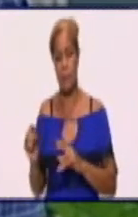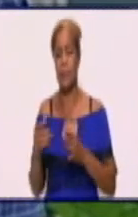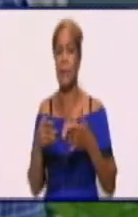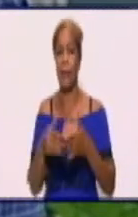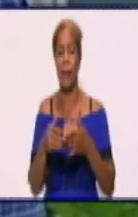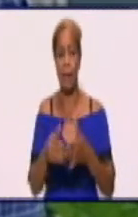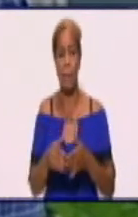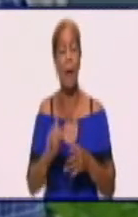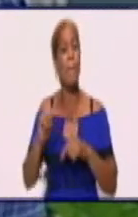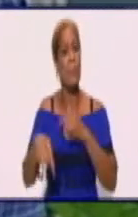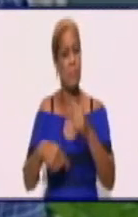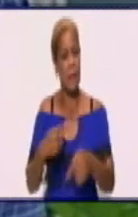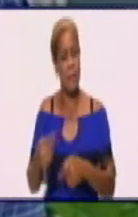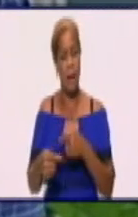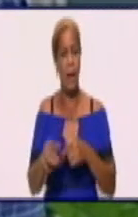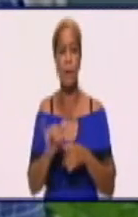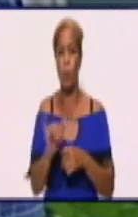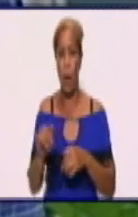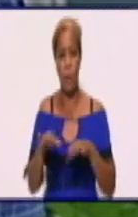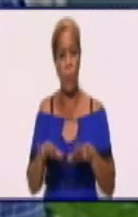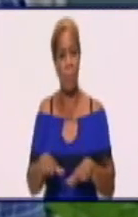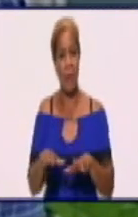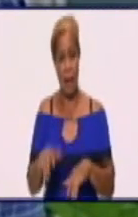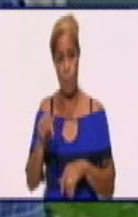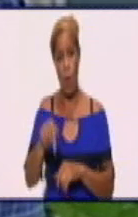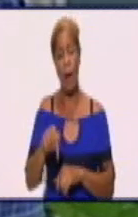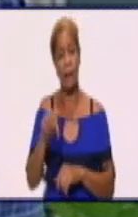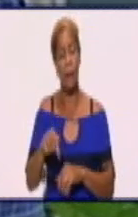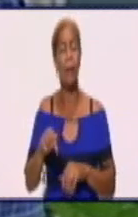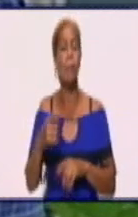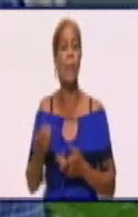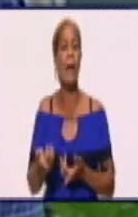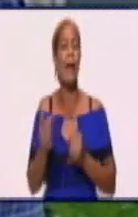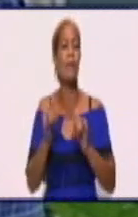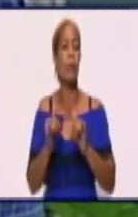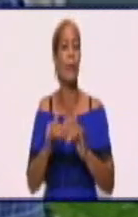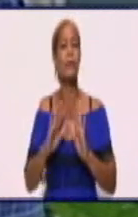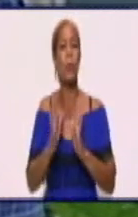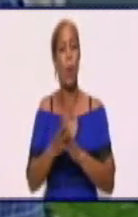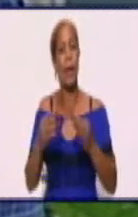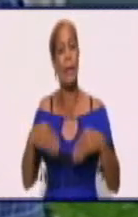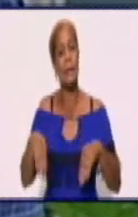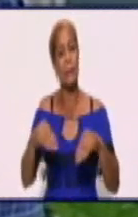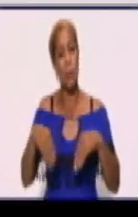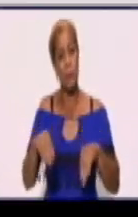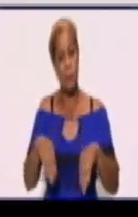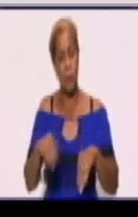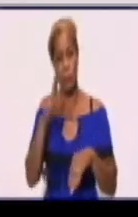nuestro panel informativo con la actualización de la situación epidemiológica en Granma.